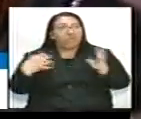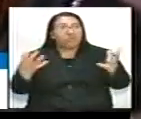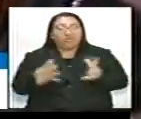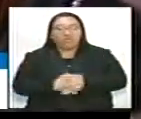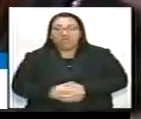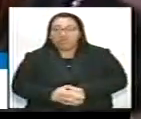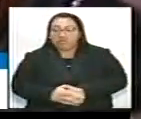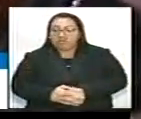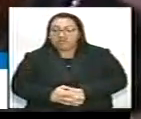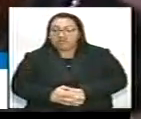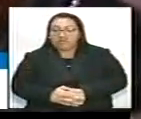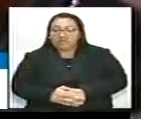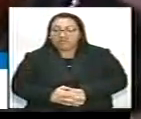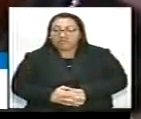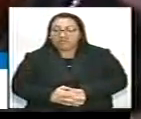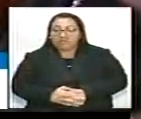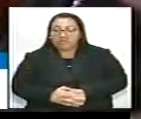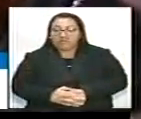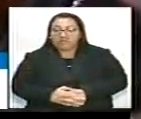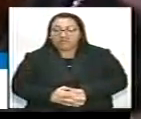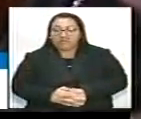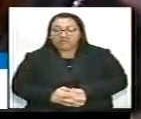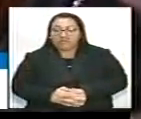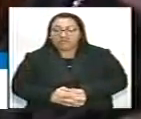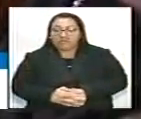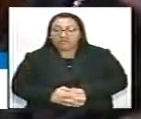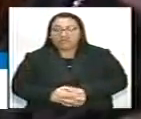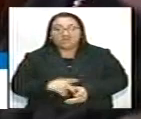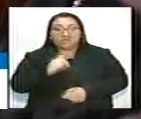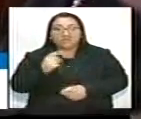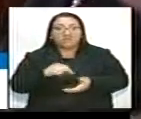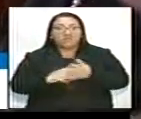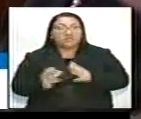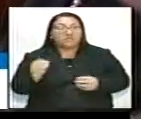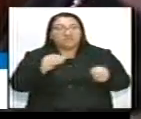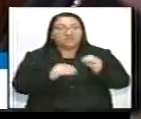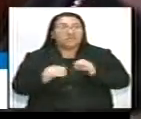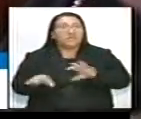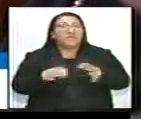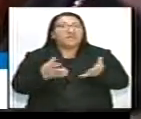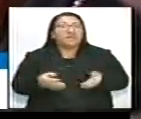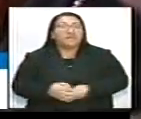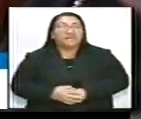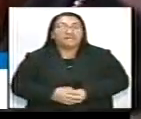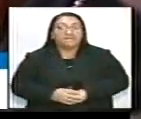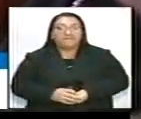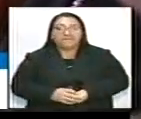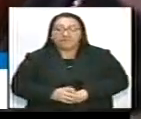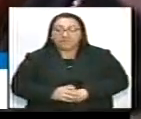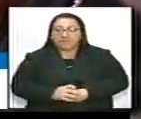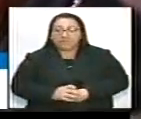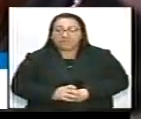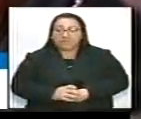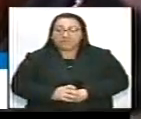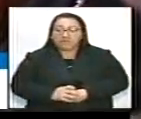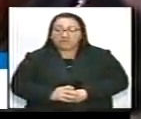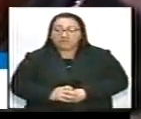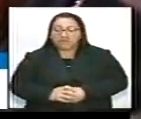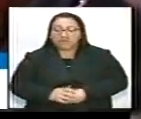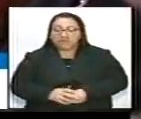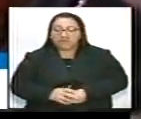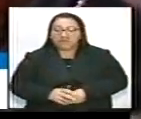fiscalías necesitaban a nivel nacional ser implementadas. ¿Qué se ha hecho? ¿Se les ha dotado de presupuesto? ¿El